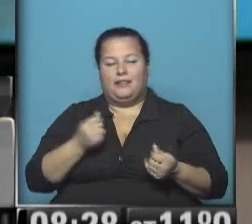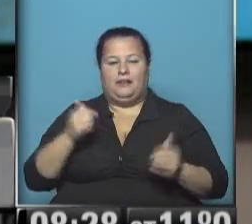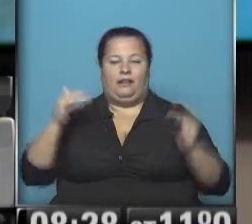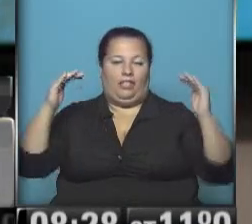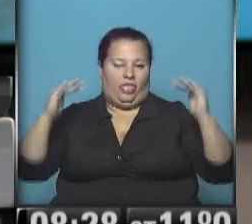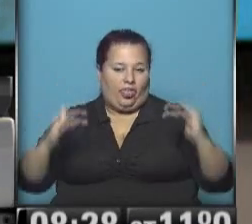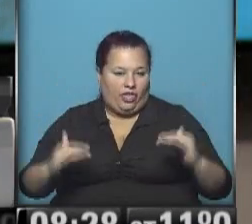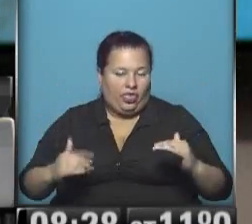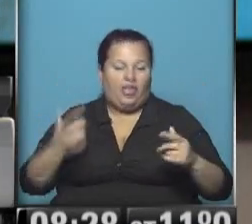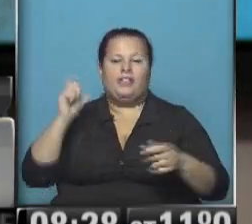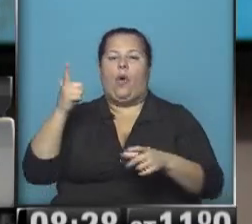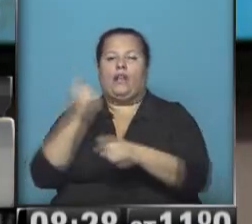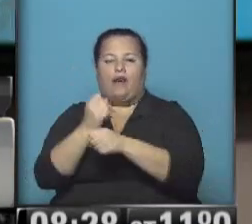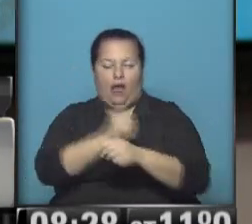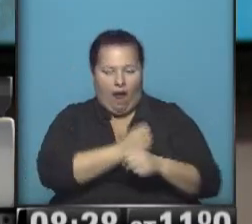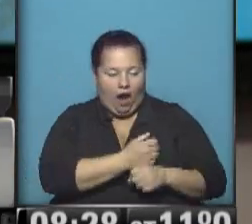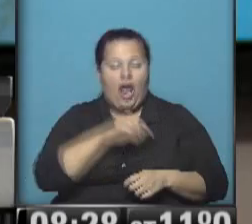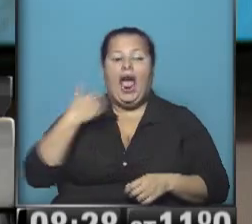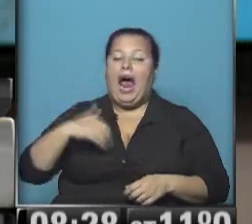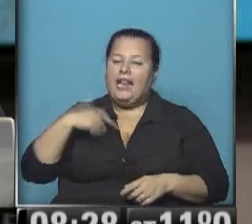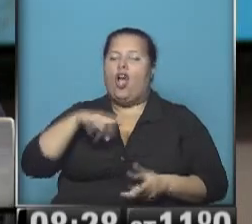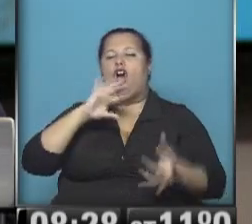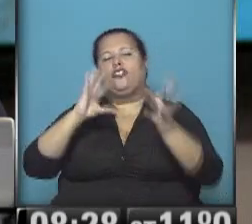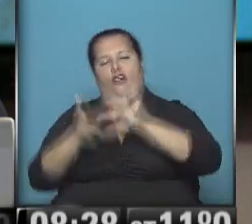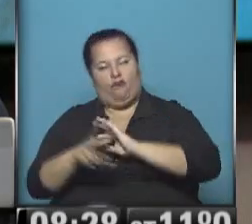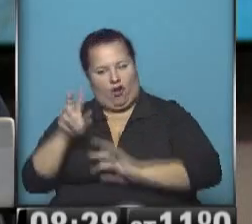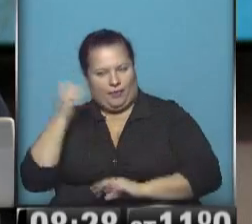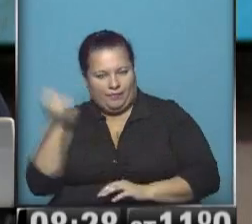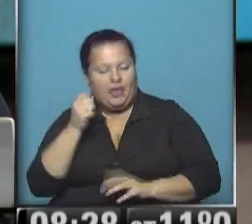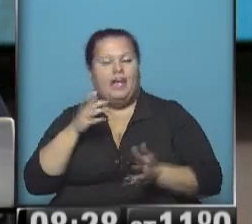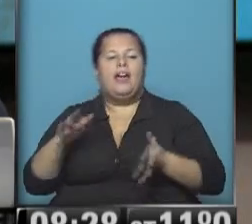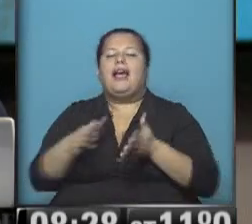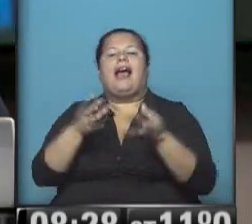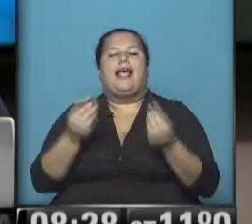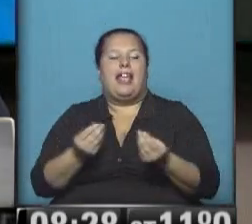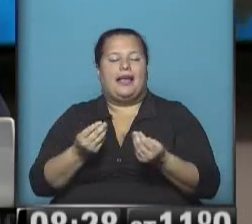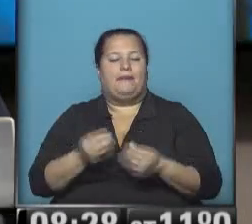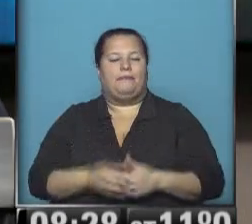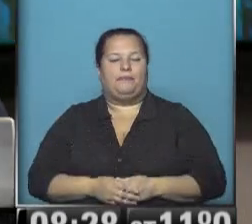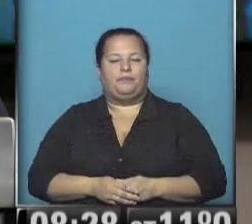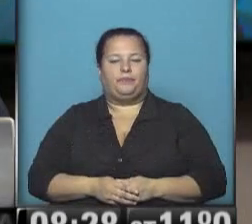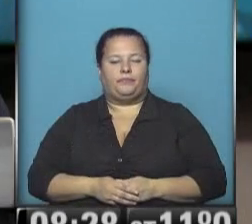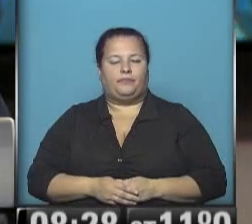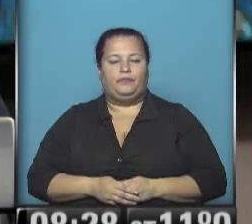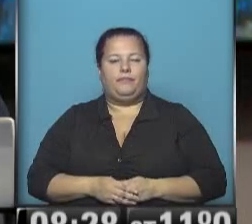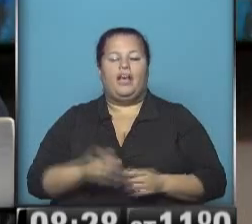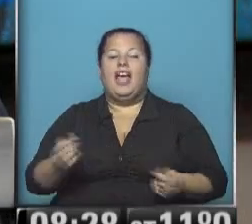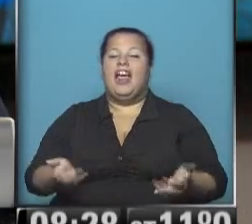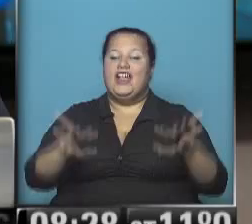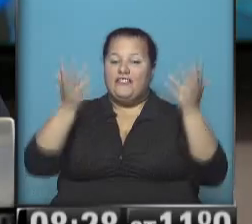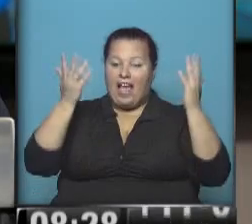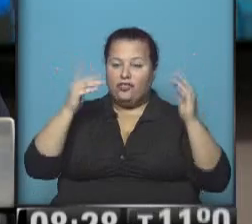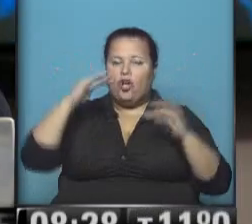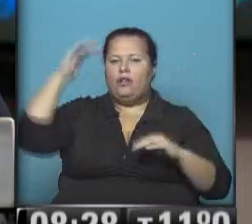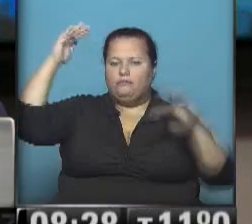menos que aumente el desempleo la argentina ha buscado otro camino un camino en el cual la inflación ha bajado